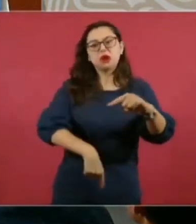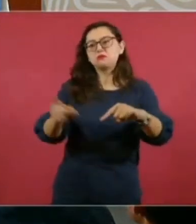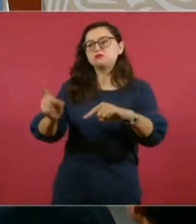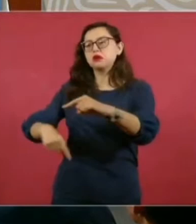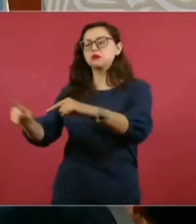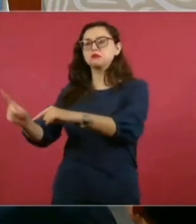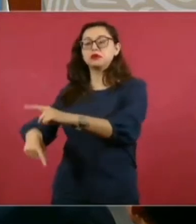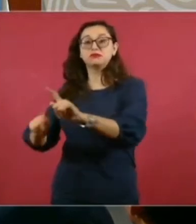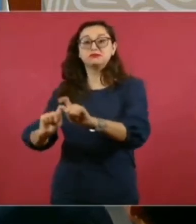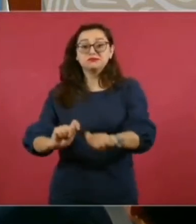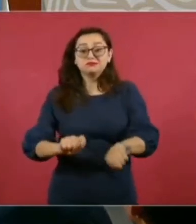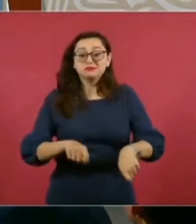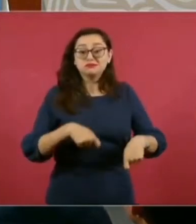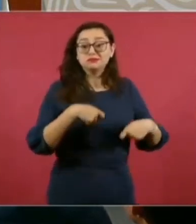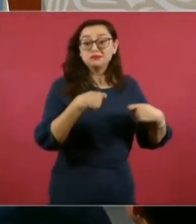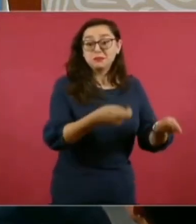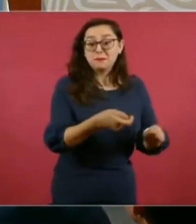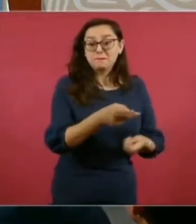Aquí empieza